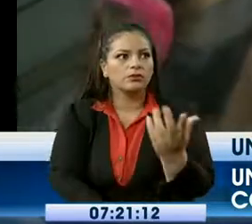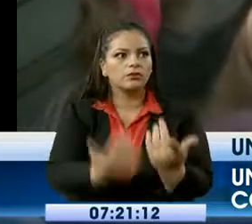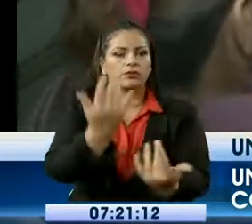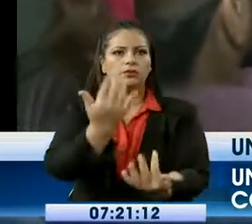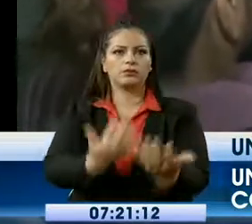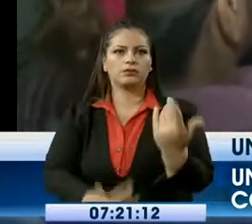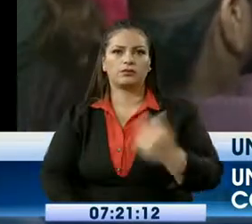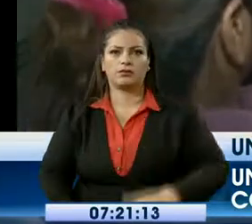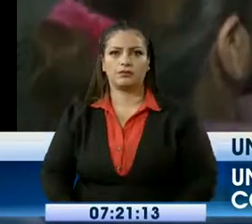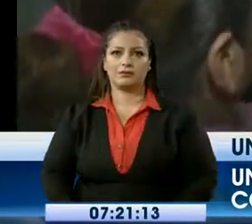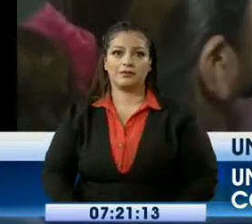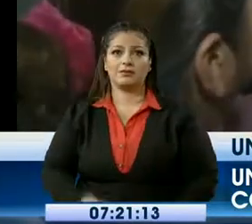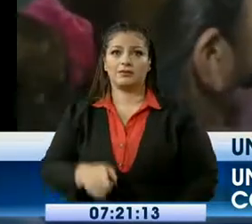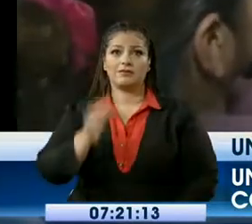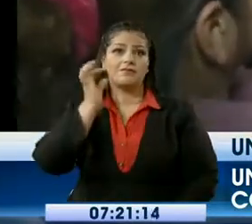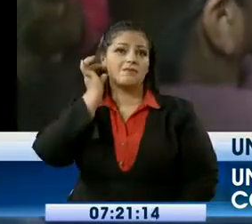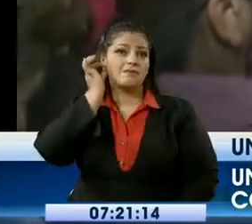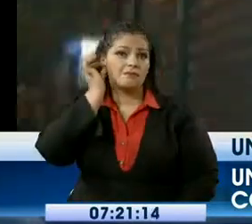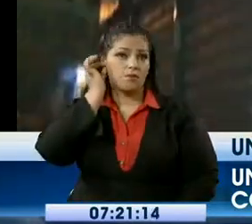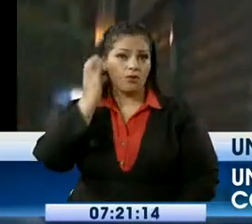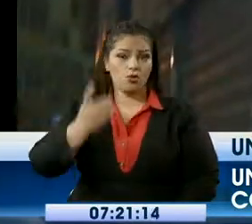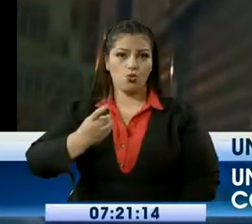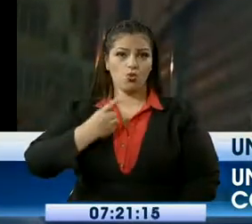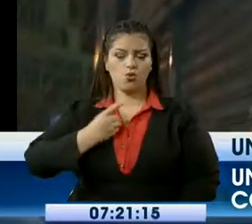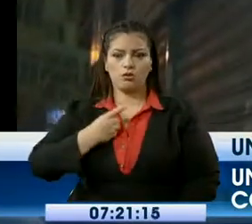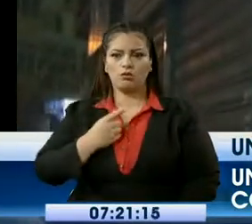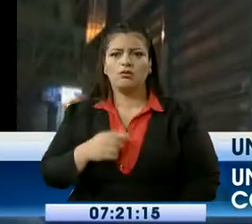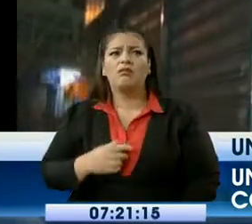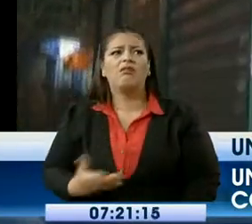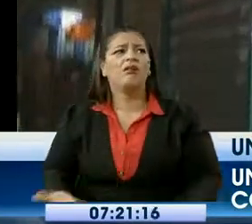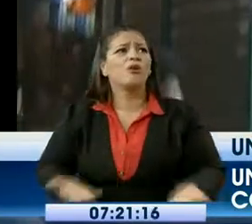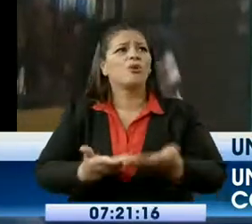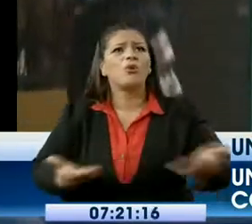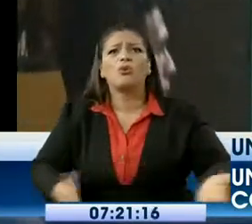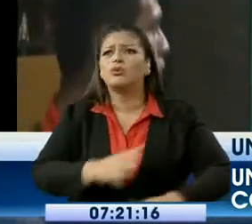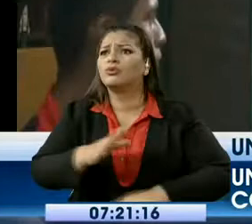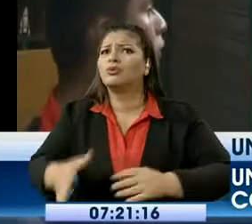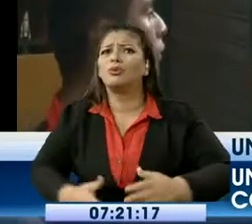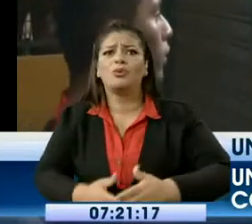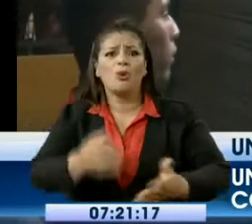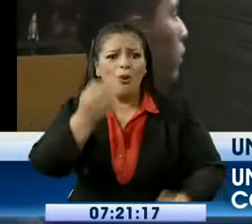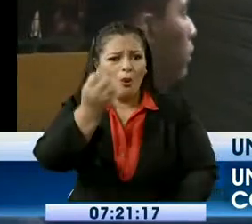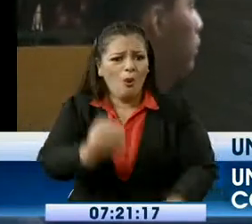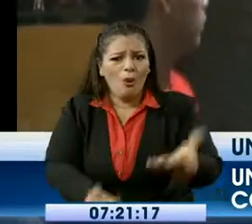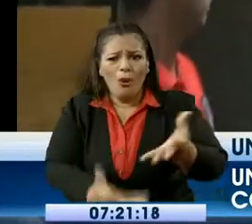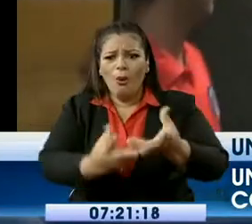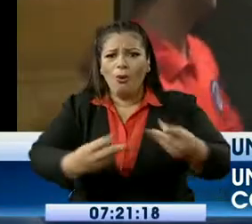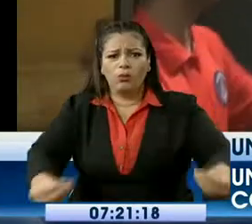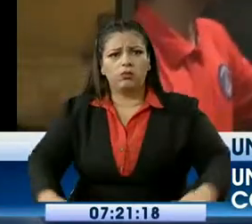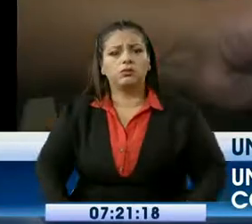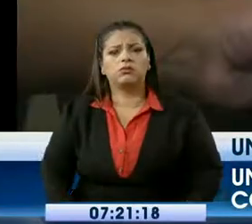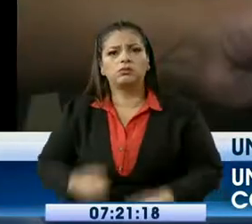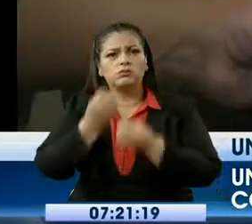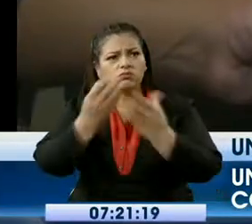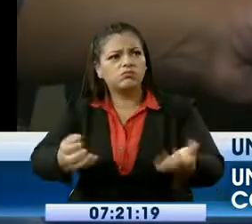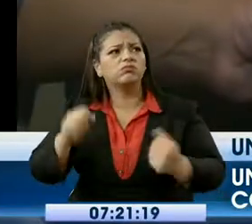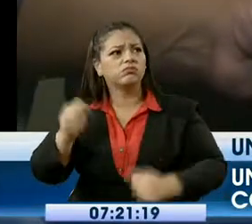podía creer lo que le había sucedido ella asegura que antes de cerrar el espejo todos los artefactos desconectados